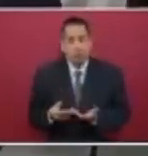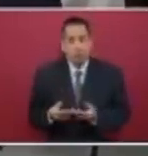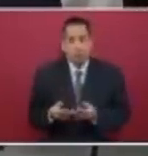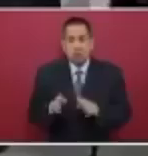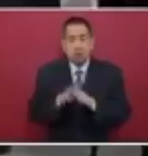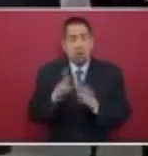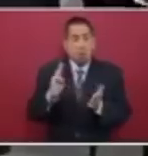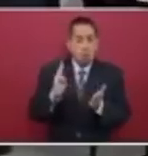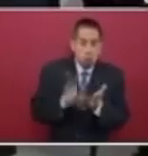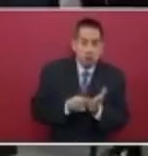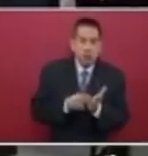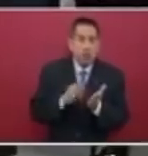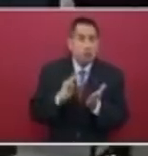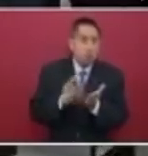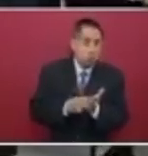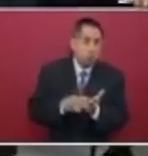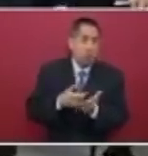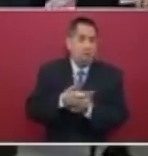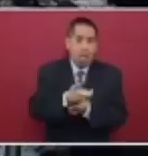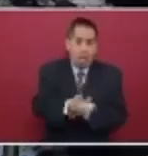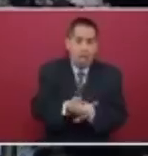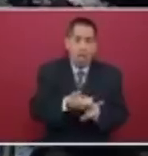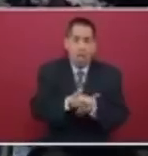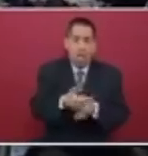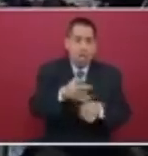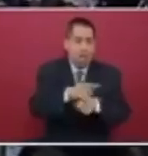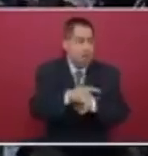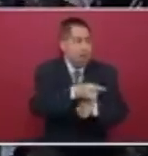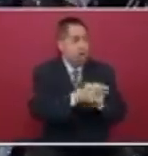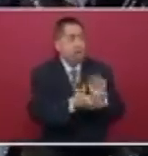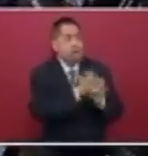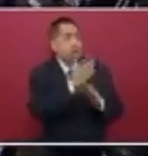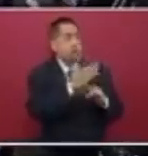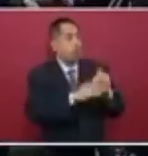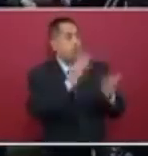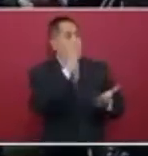de multas por obras paradas